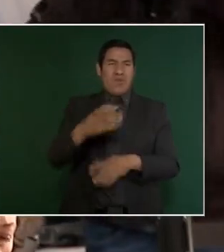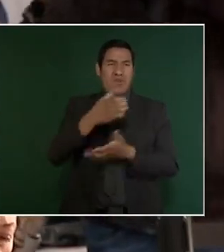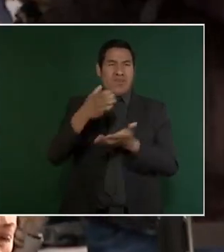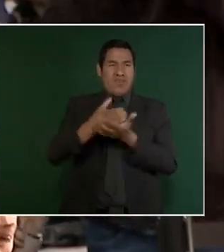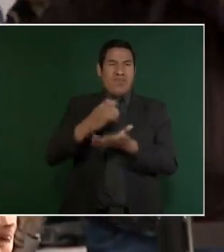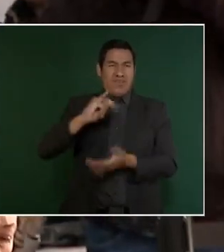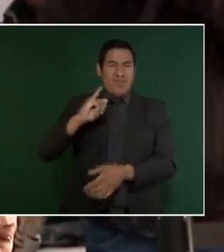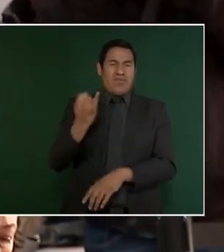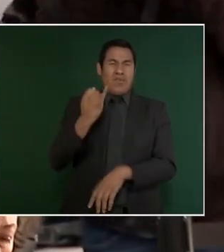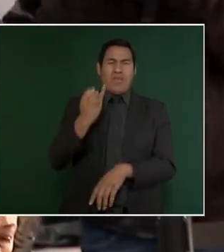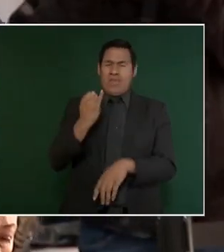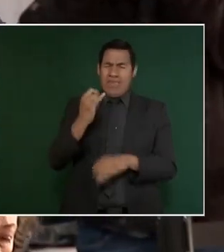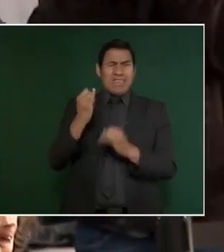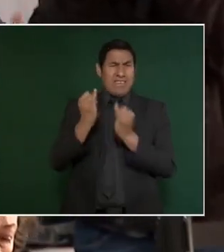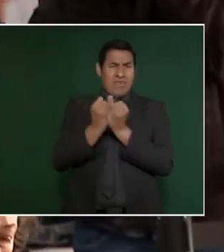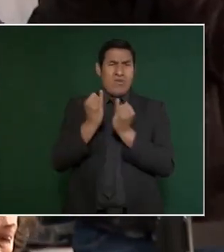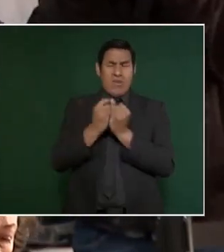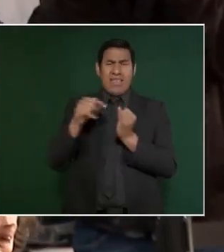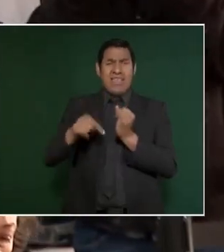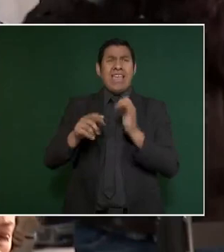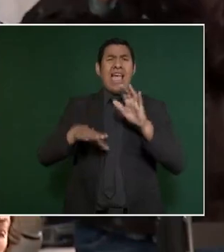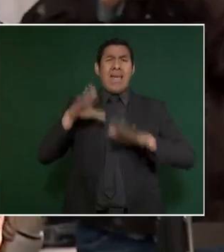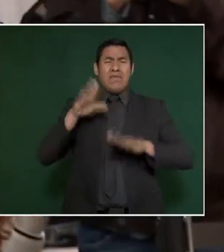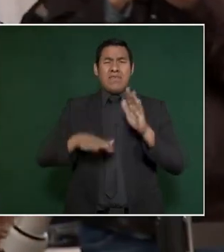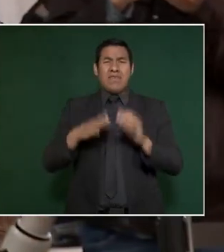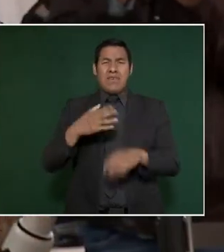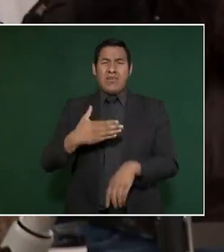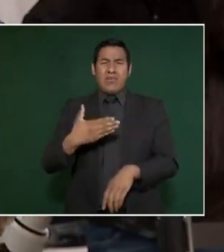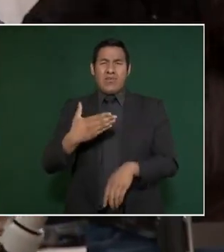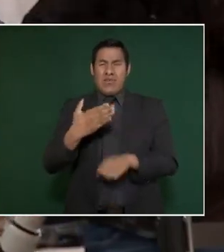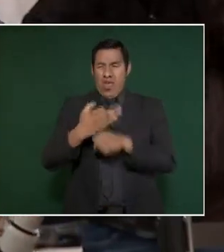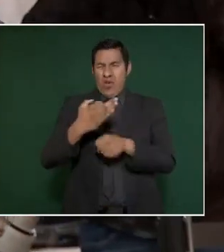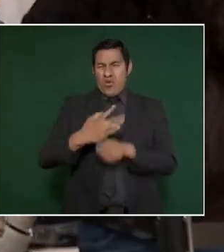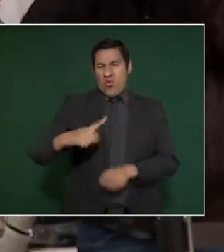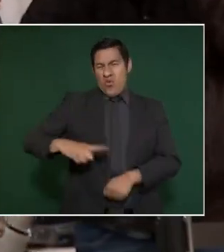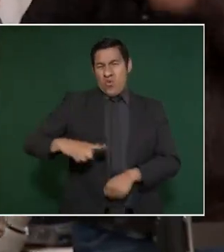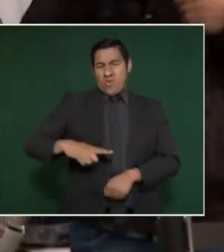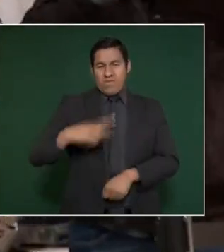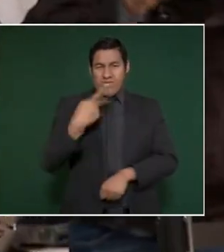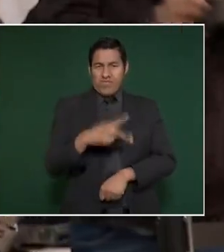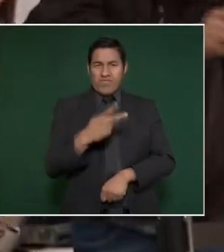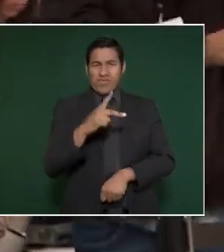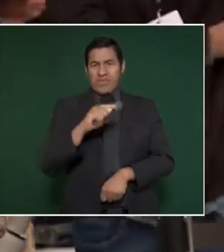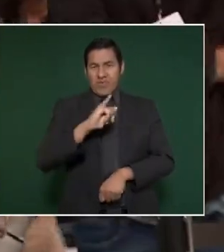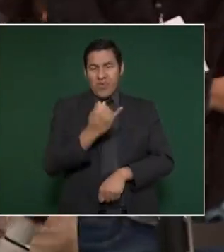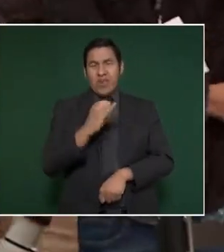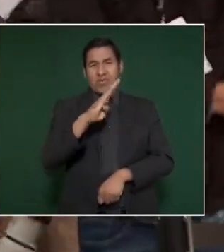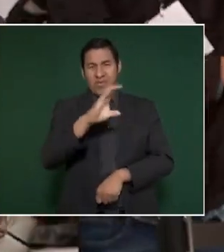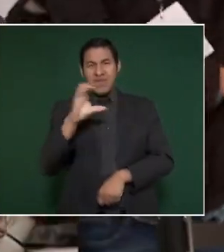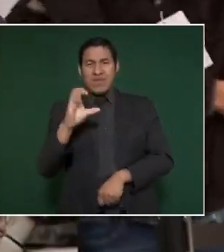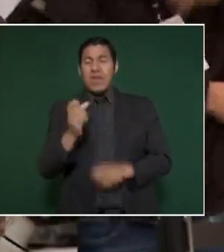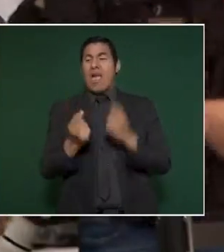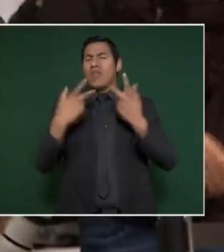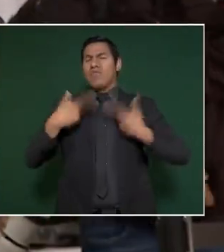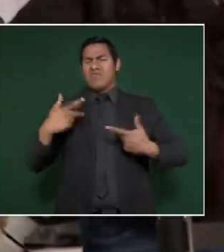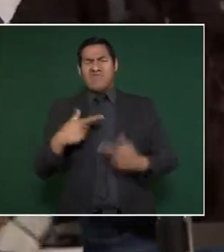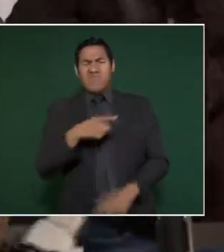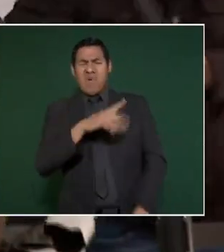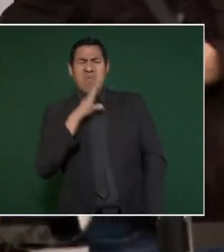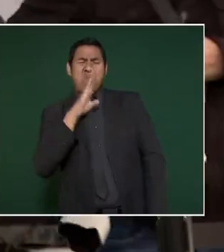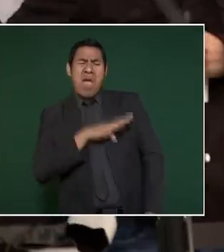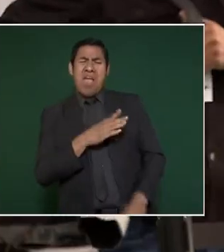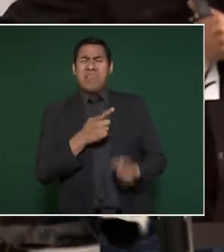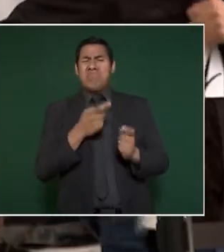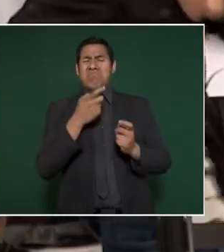también hay golpeteo hay golpeteo a estos gobiernos locales y es importante su apoyo es importante su manera de pensar sobre